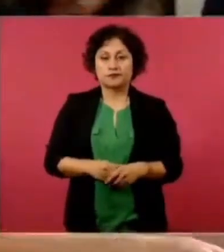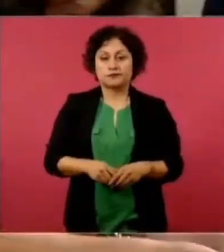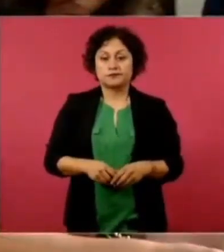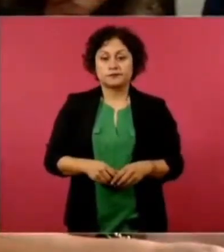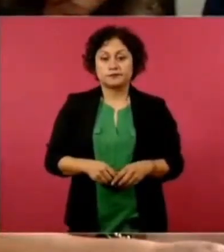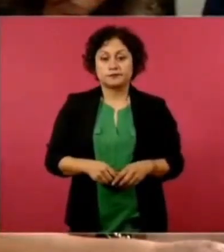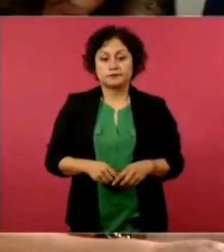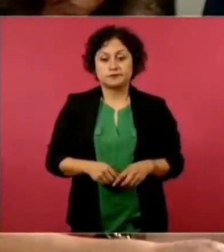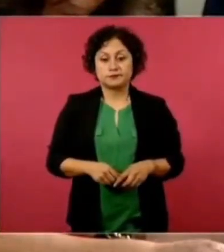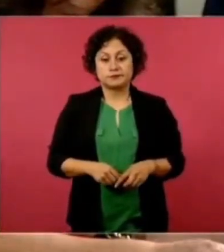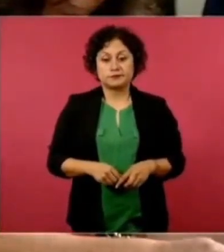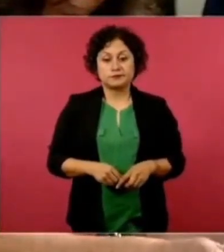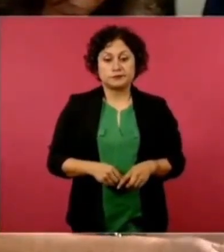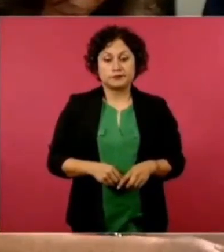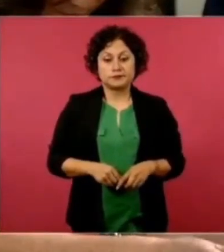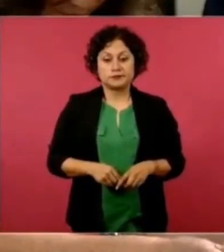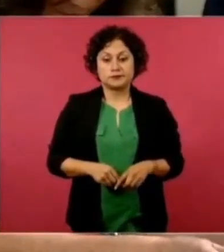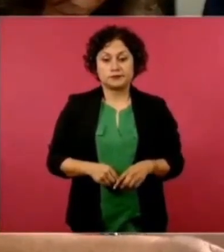Ese